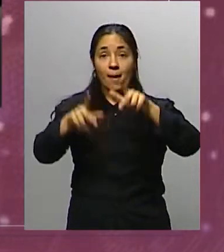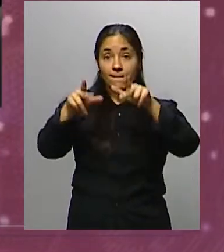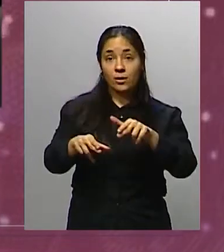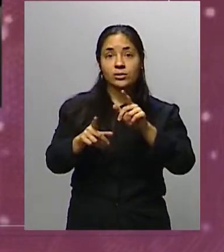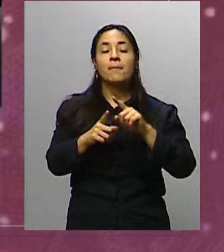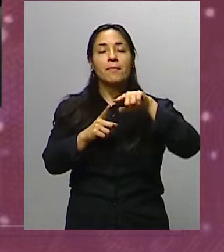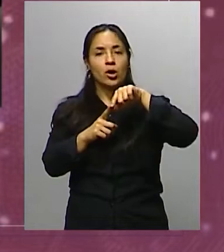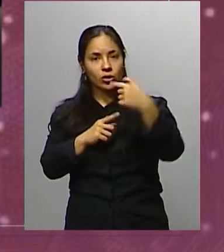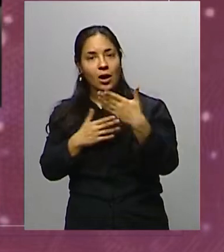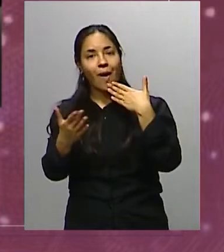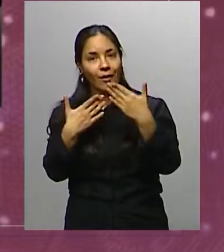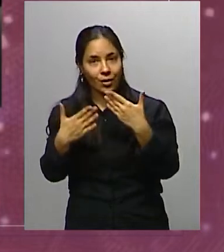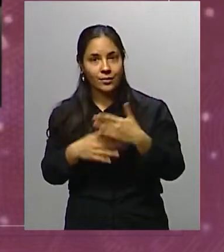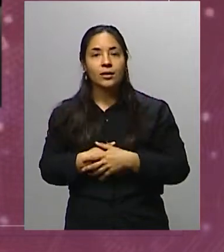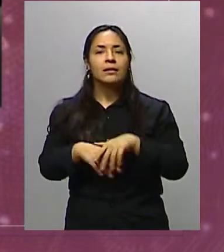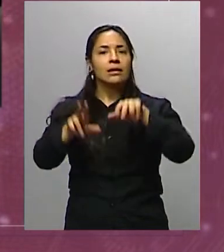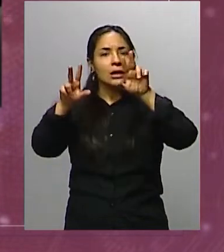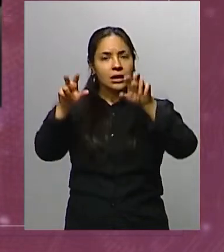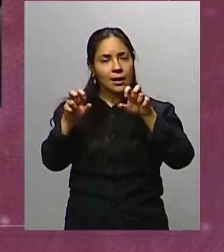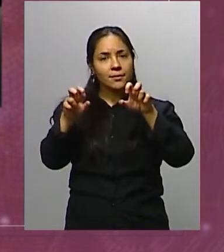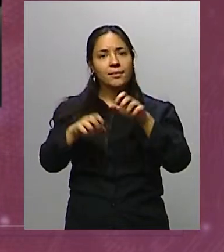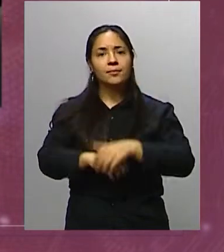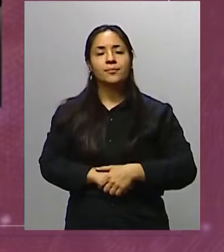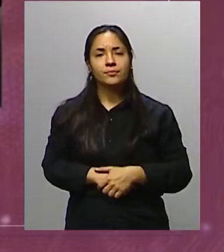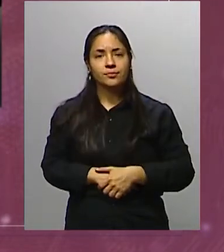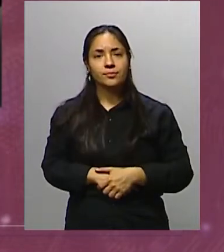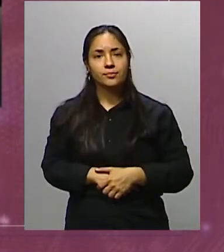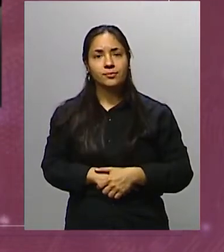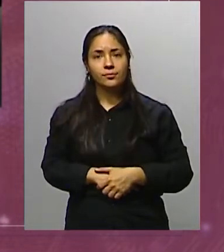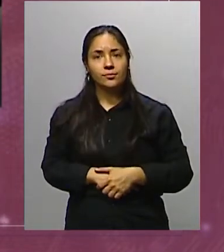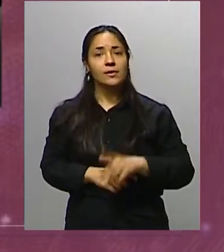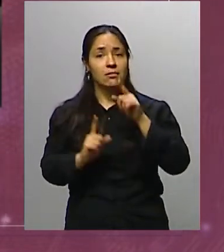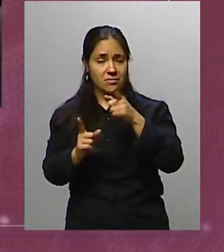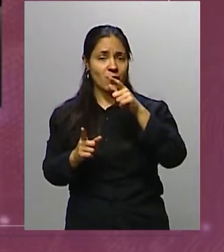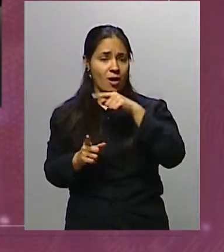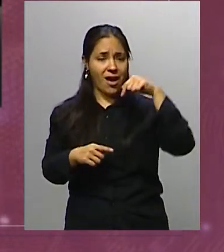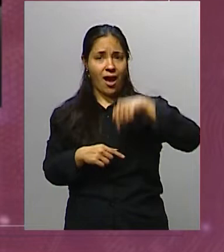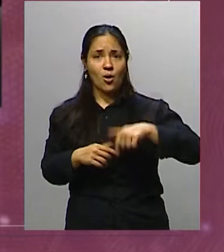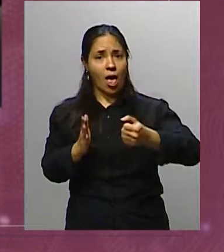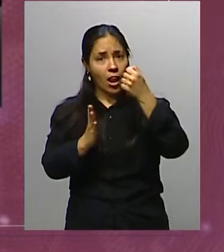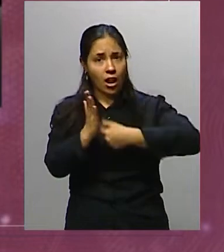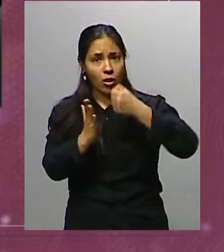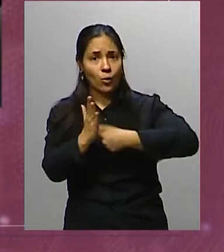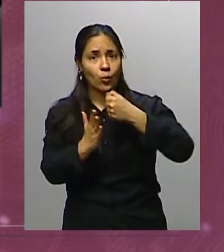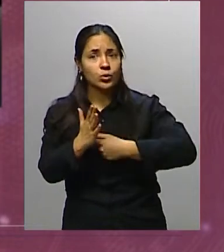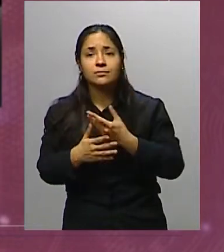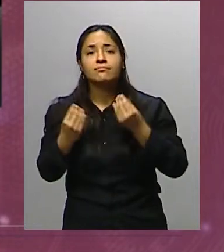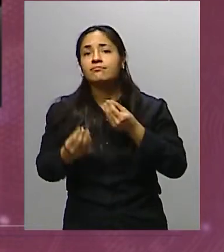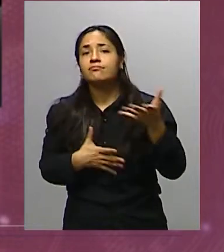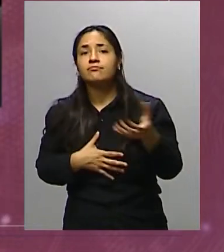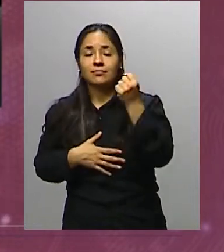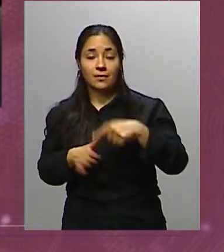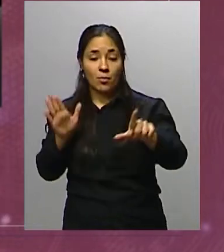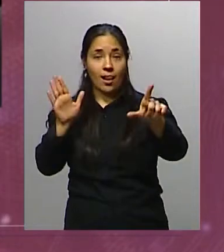Y nos vamos a meter un poco con el tema de esta lucha que se está llevando adelante, y es la posibilidad de tener una ley